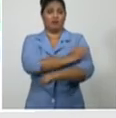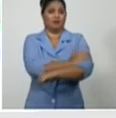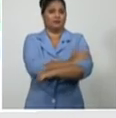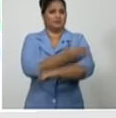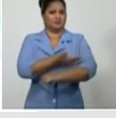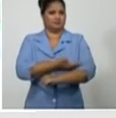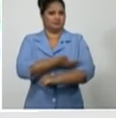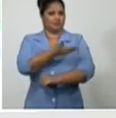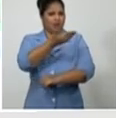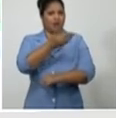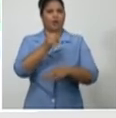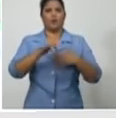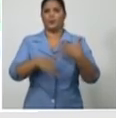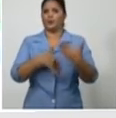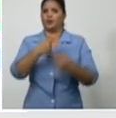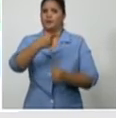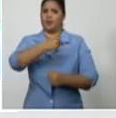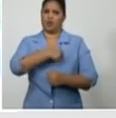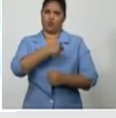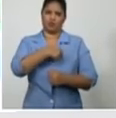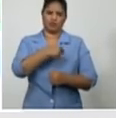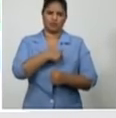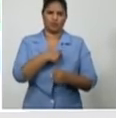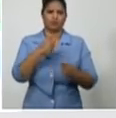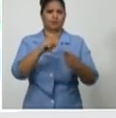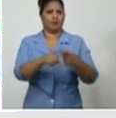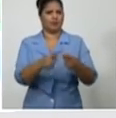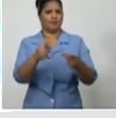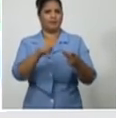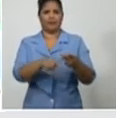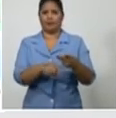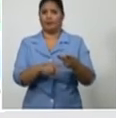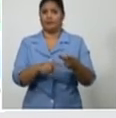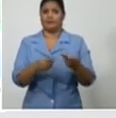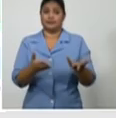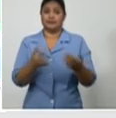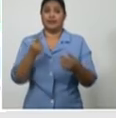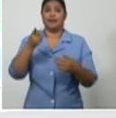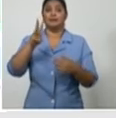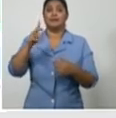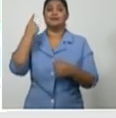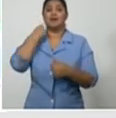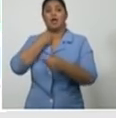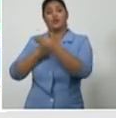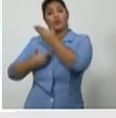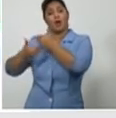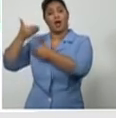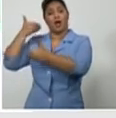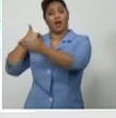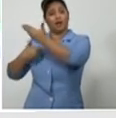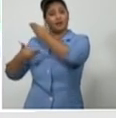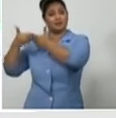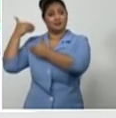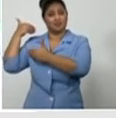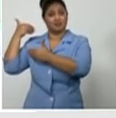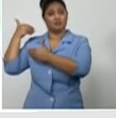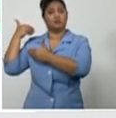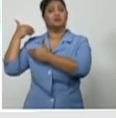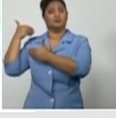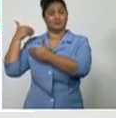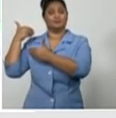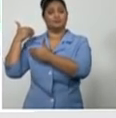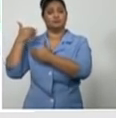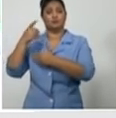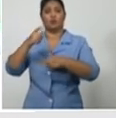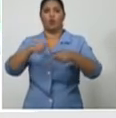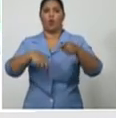cardiopatía isquémica, y hacía 13 años se le había hecho una intervención quirúrgica de